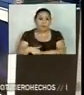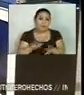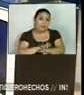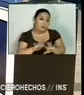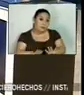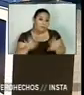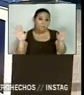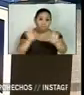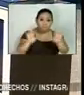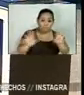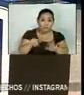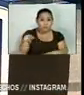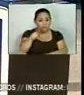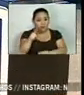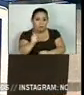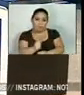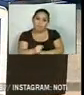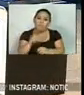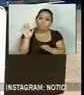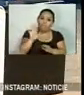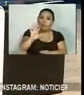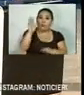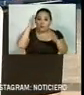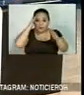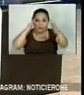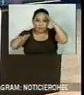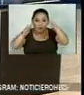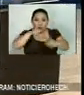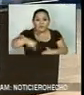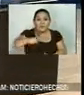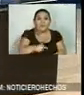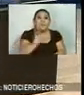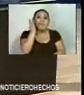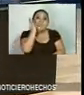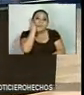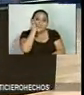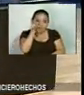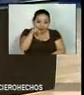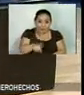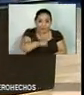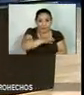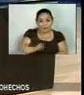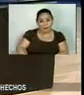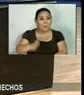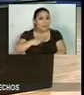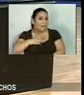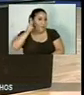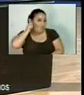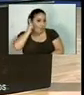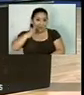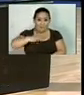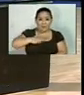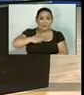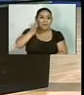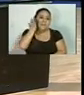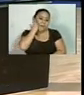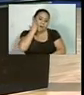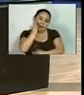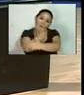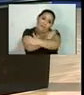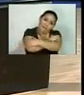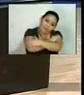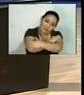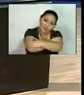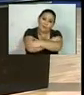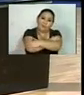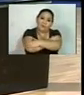despedirnos enviándoles un fuerte y caloroso saludo a todas las madres del Salvador en especial a mis abuelas y a mi madre también un saludo y un abrazo